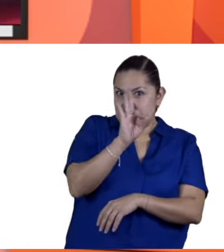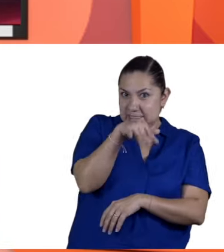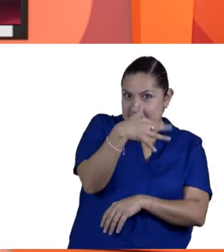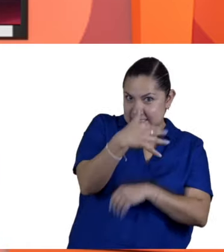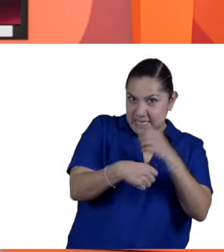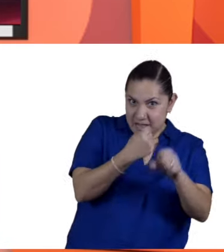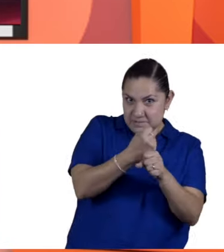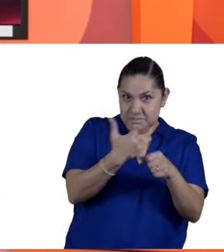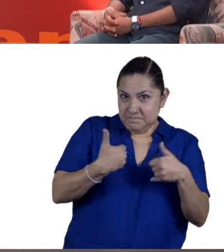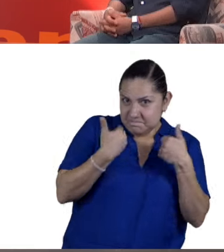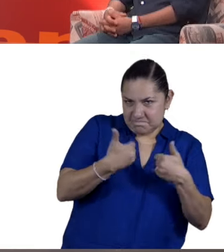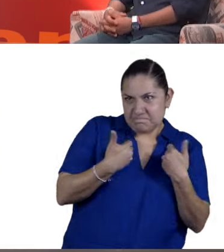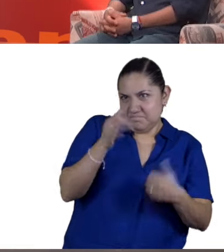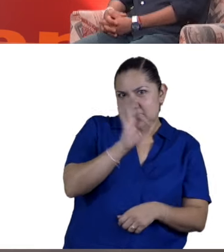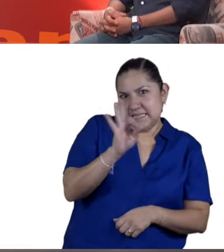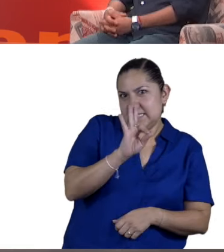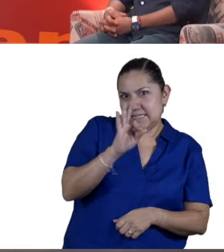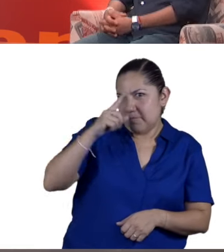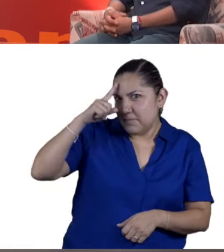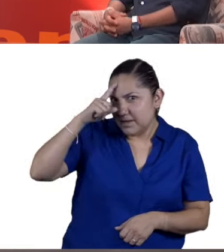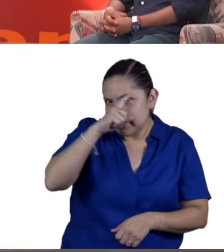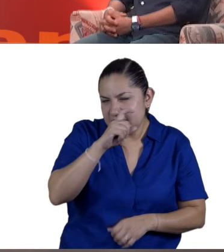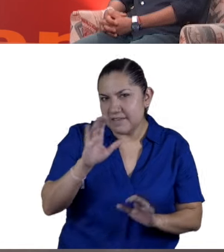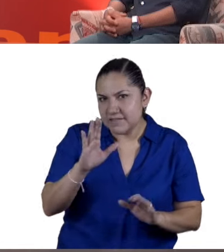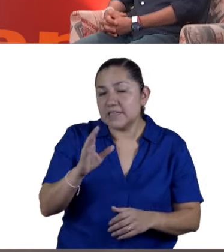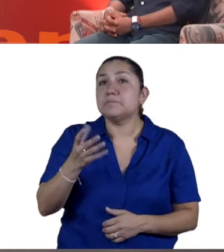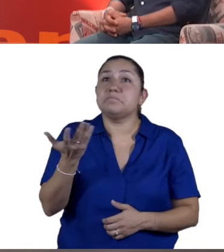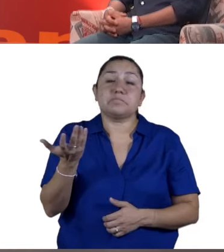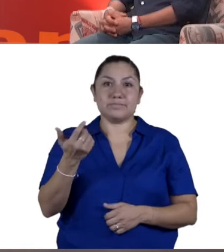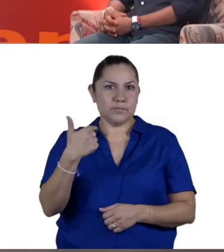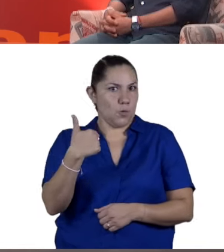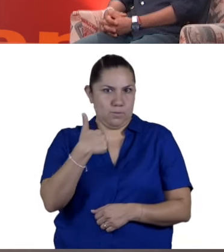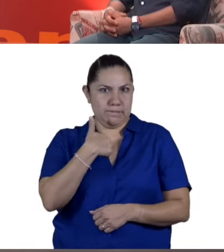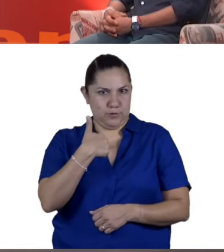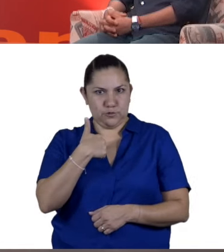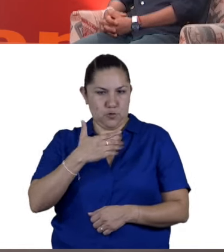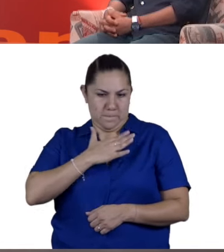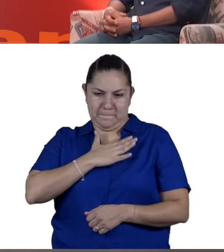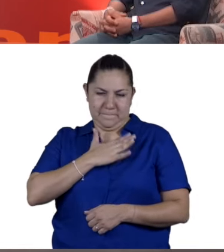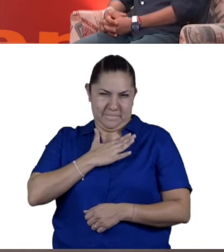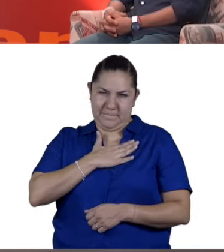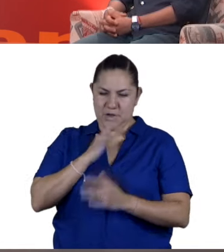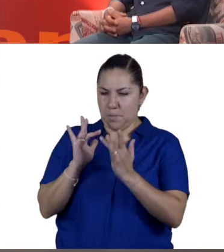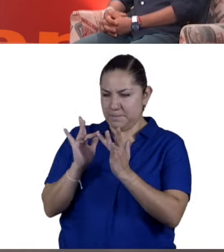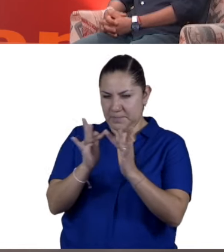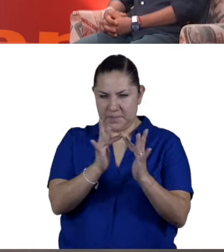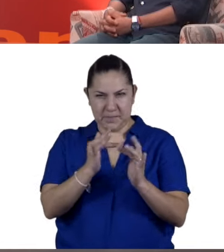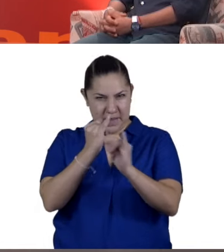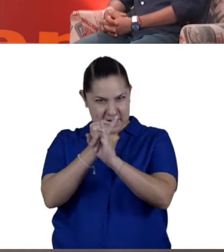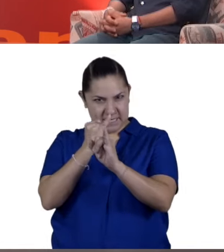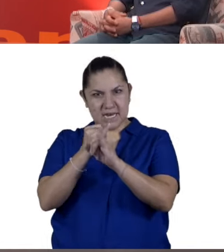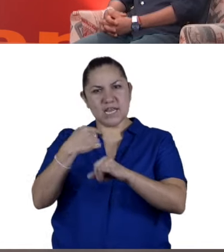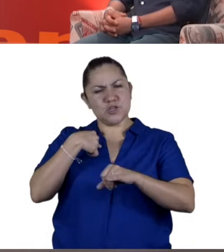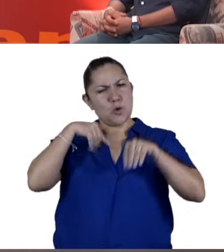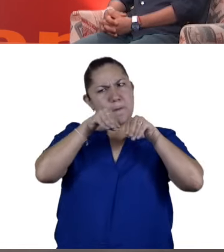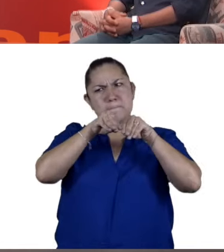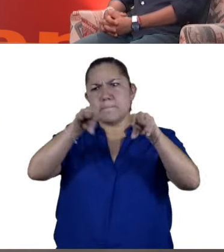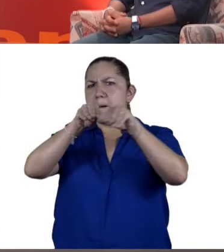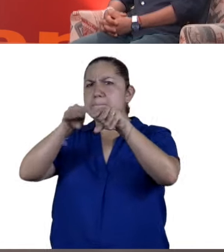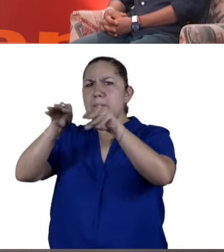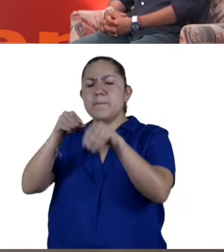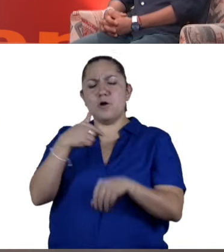creo que hubiera sido muy diferente. Pero en general fue así de casi, casi como comunicado de prensa en mis redes sociales